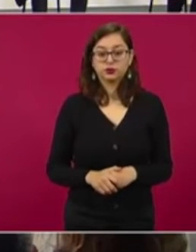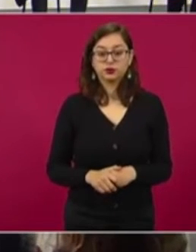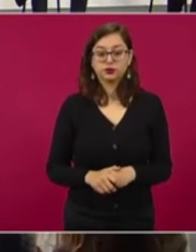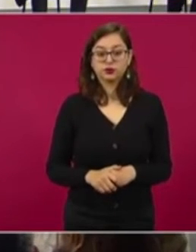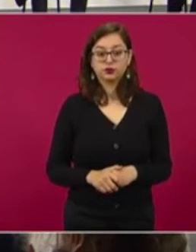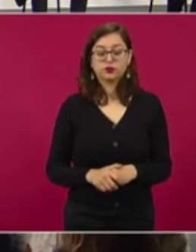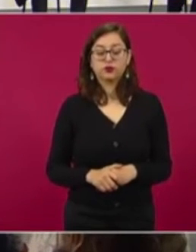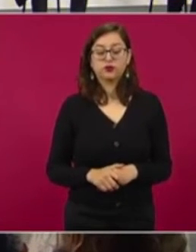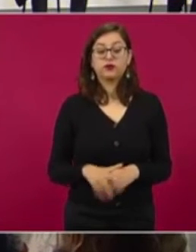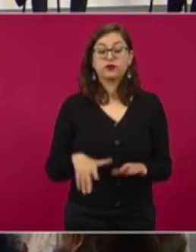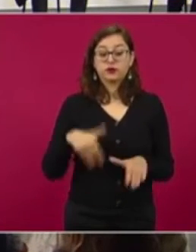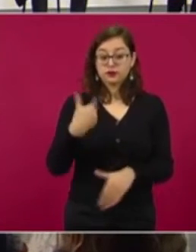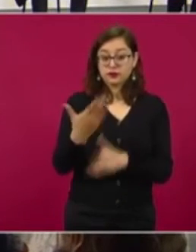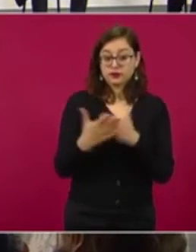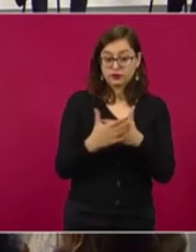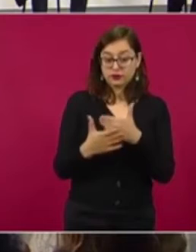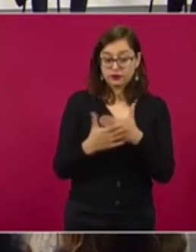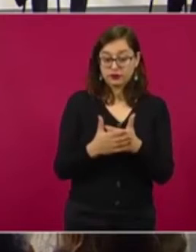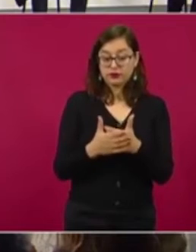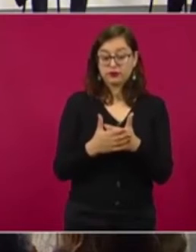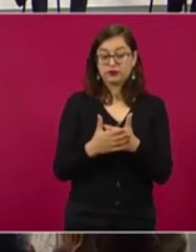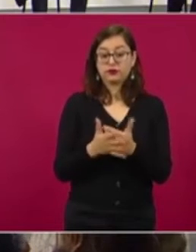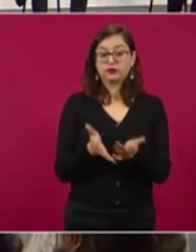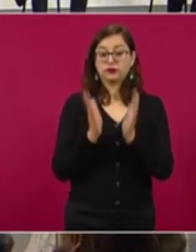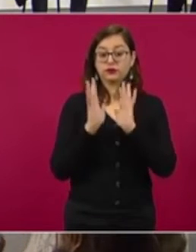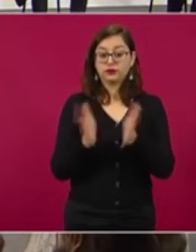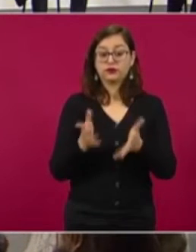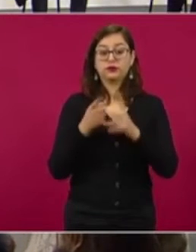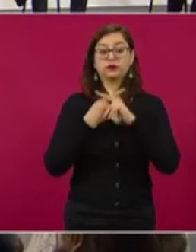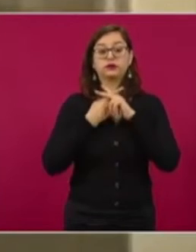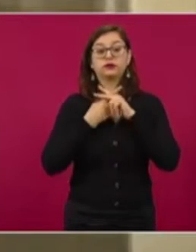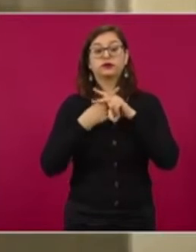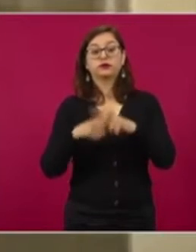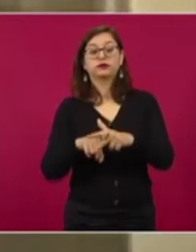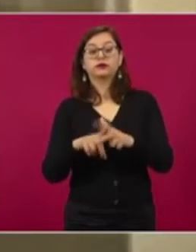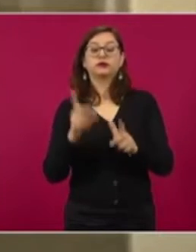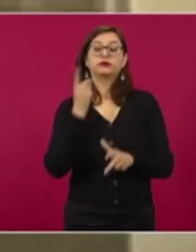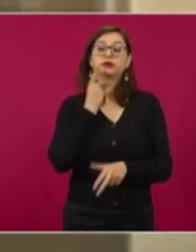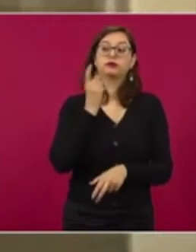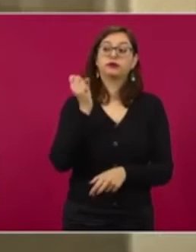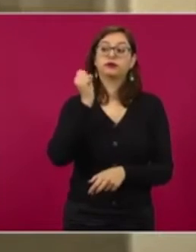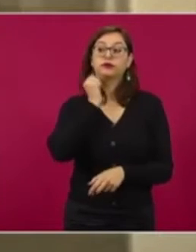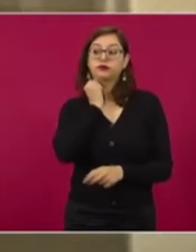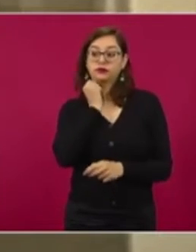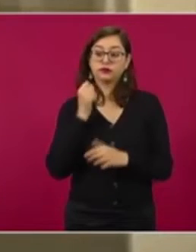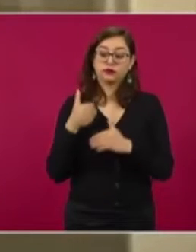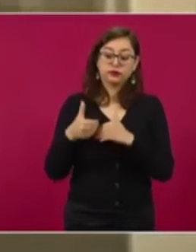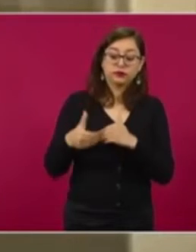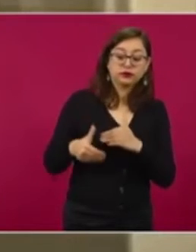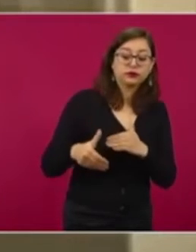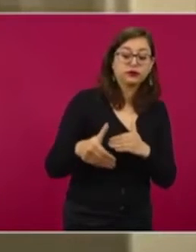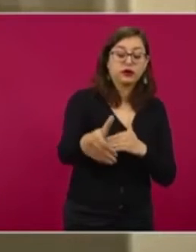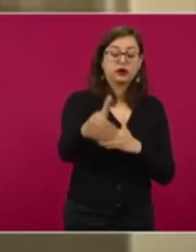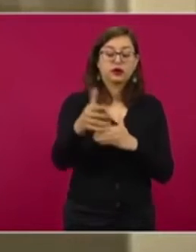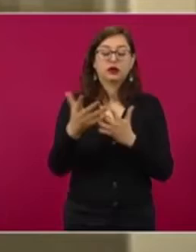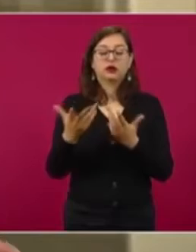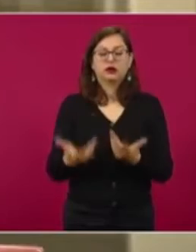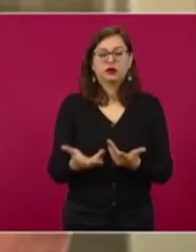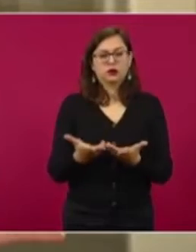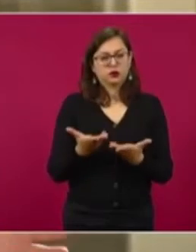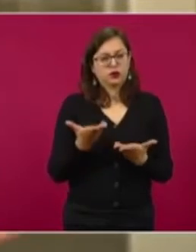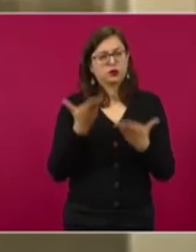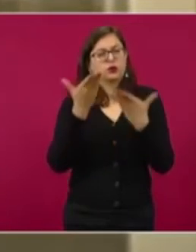periodo de sesiones por parte del Poder Legislativo, ¿cuál sería el mensaje que usted le enviaría a todas y todos los